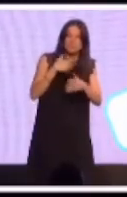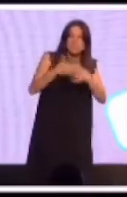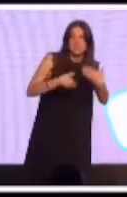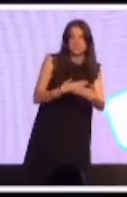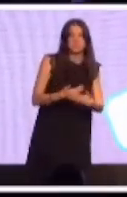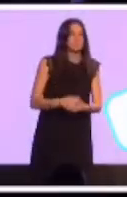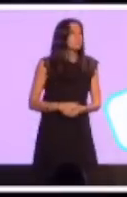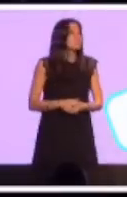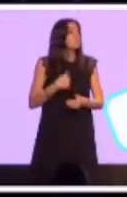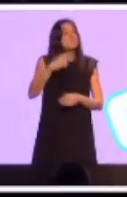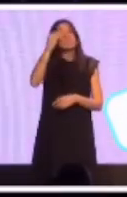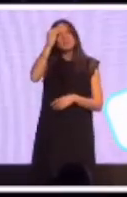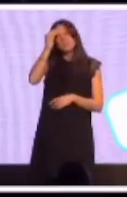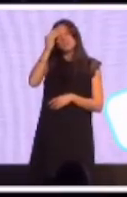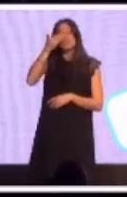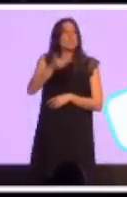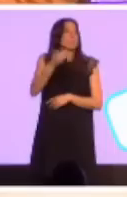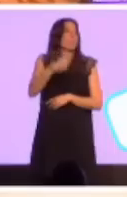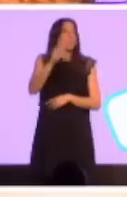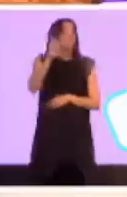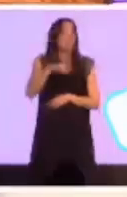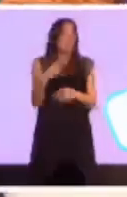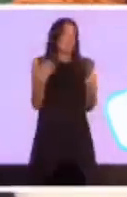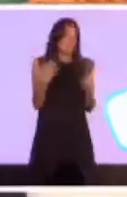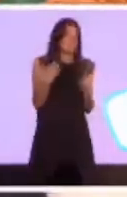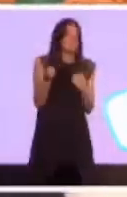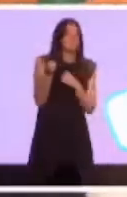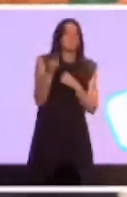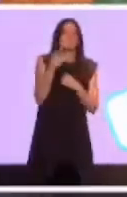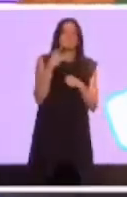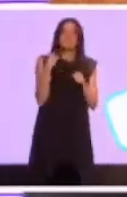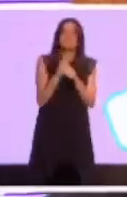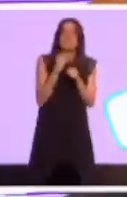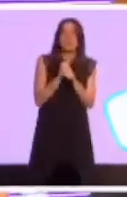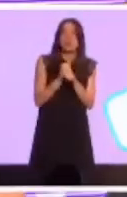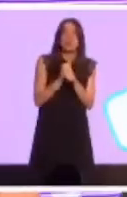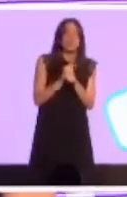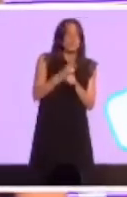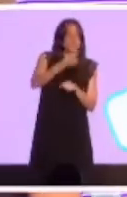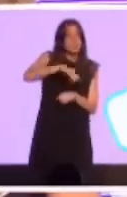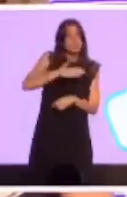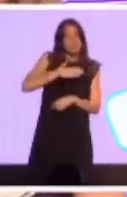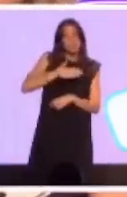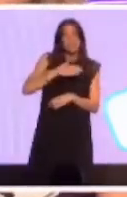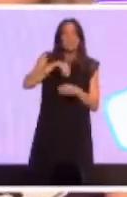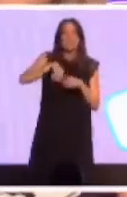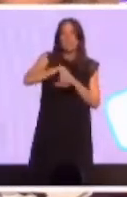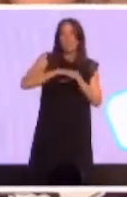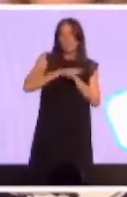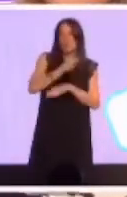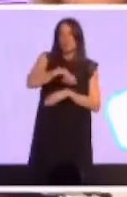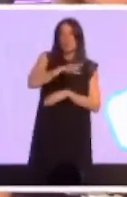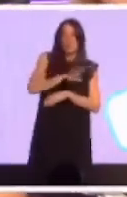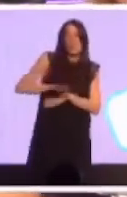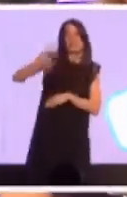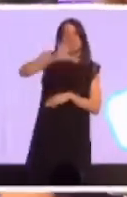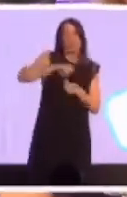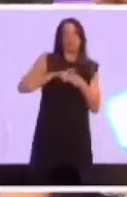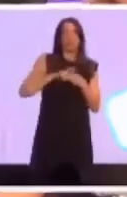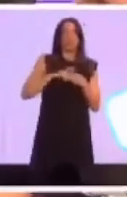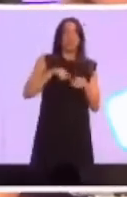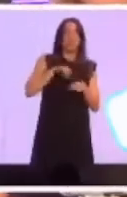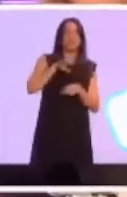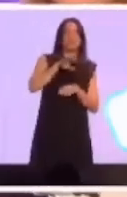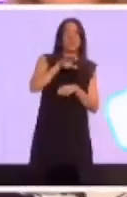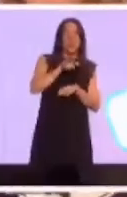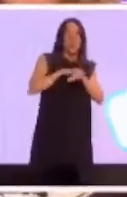Yo creo que es importante reconocer que el trabajo que estamos haciendo desde el gobierno de España desde cada gobierno